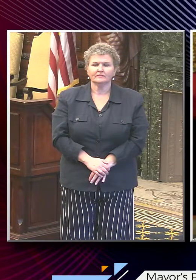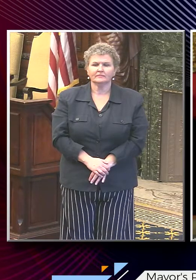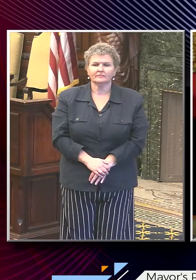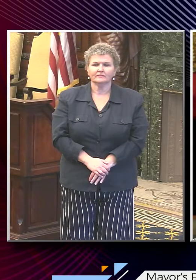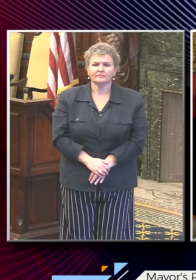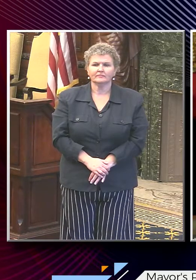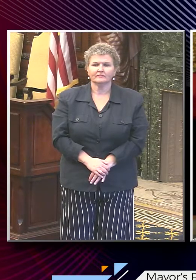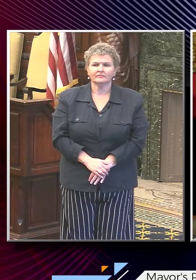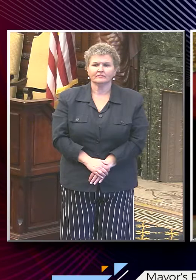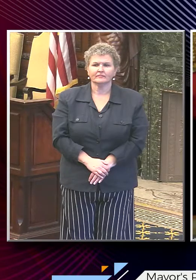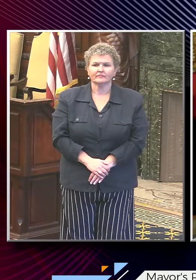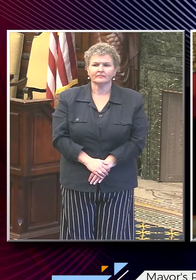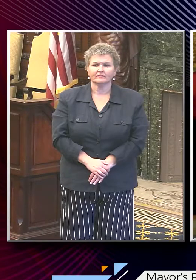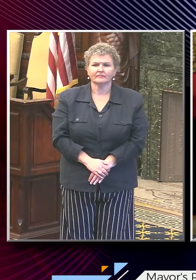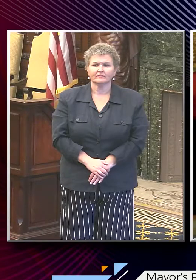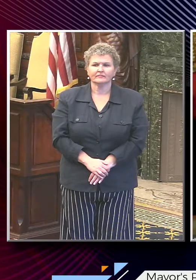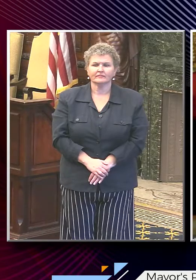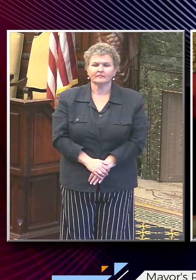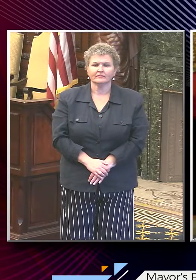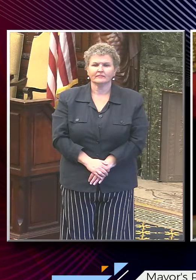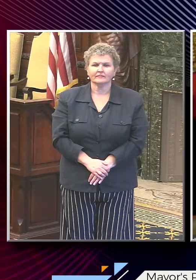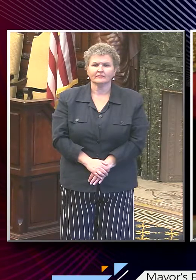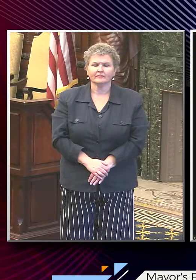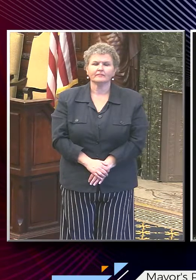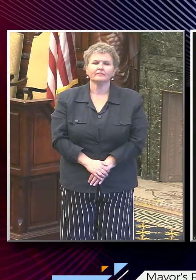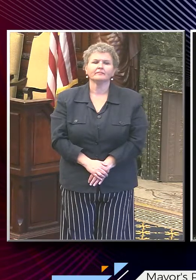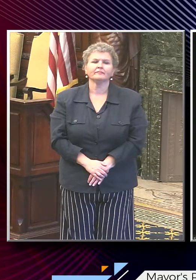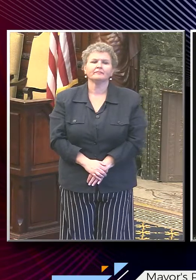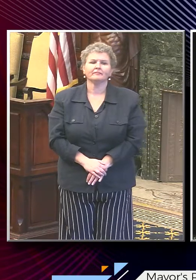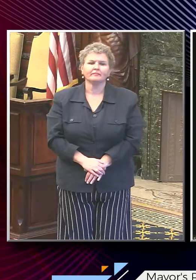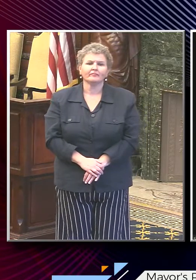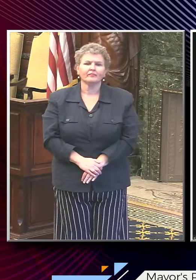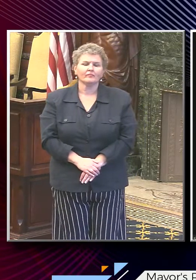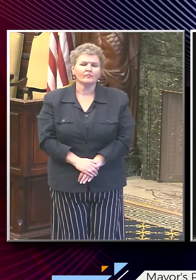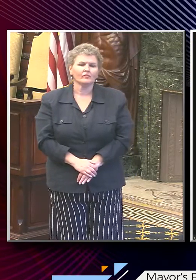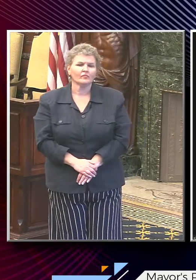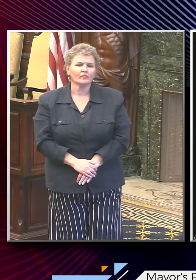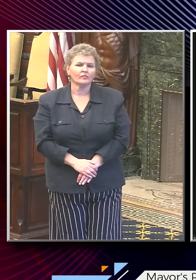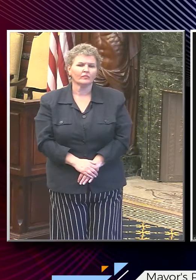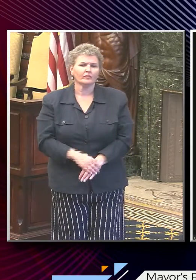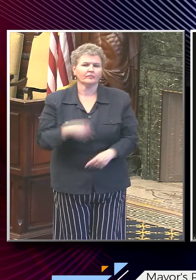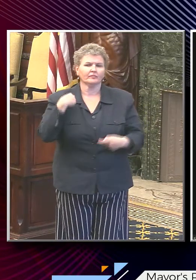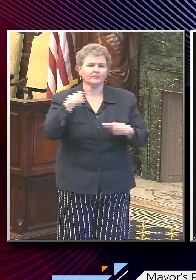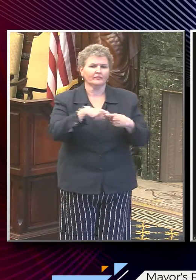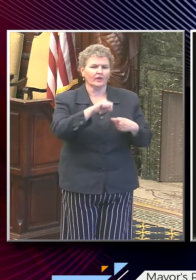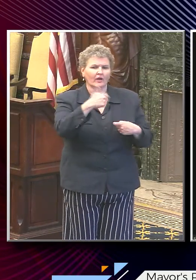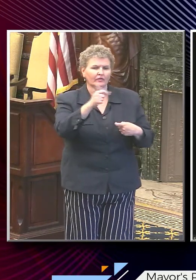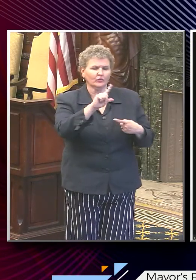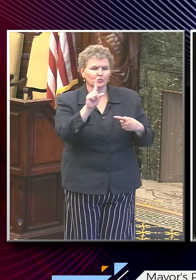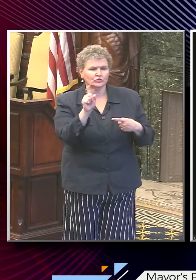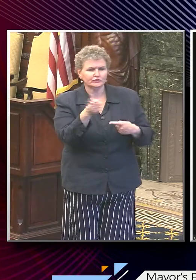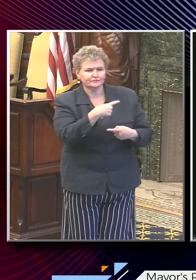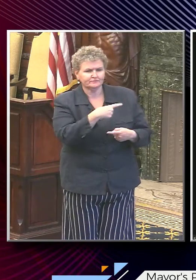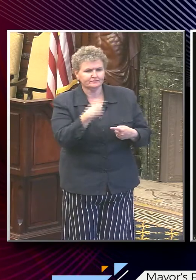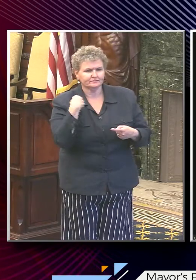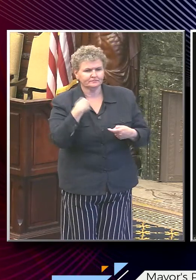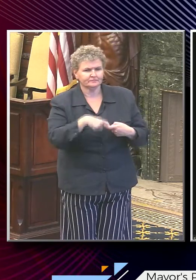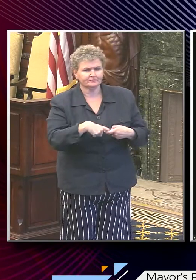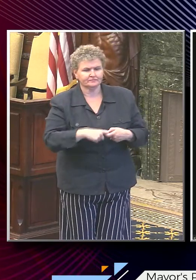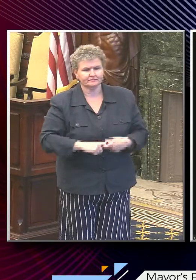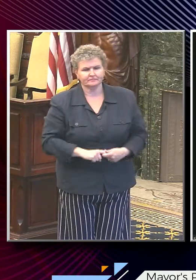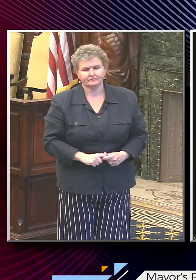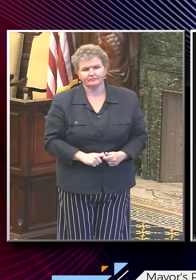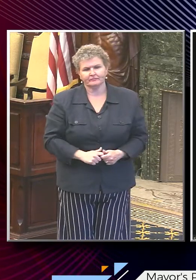una restricción total en la ciudad. Mi segunda pregunta es, tenemos entendido que en Filadelfia, según expertos